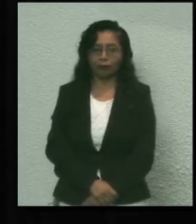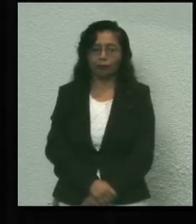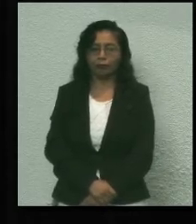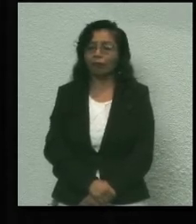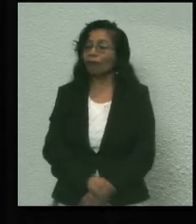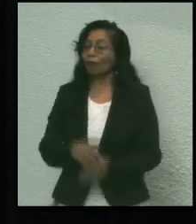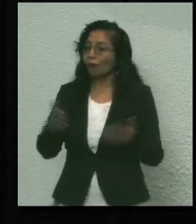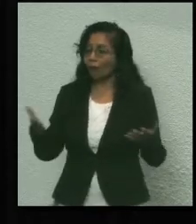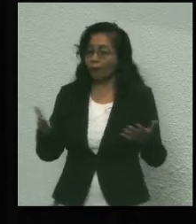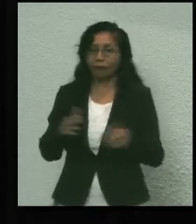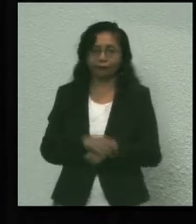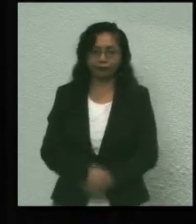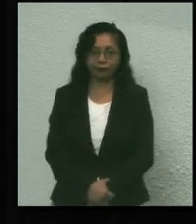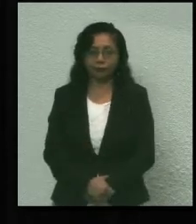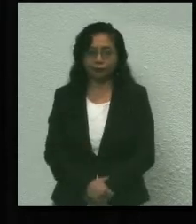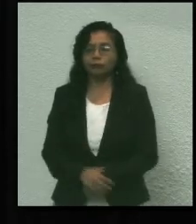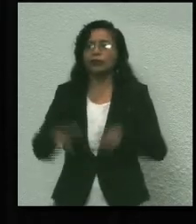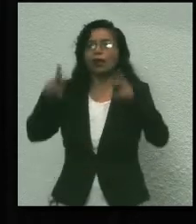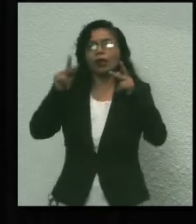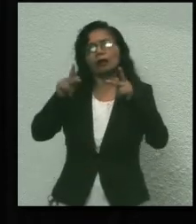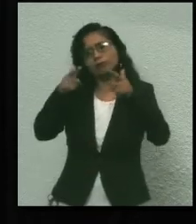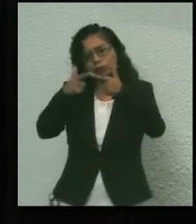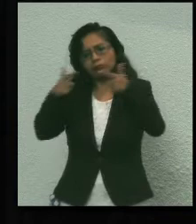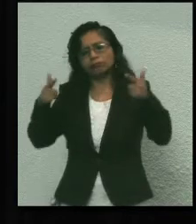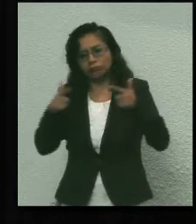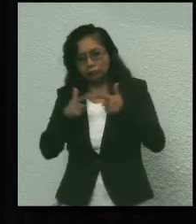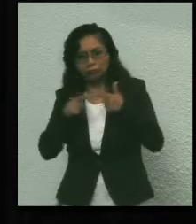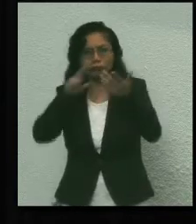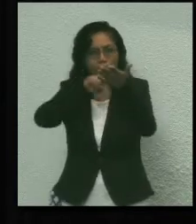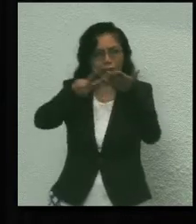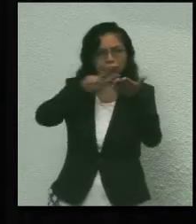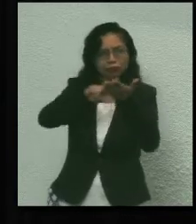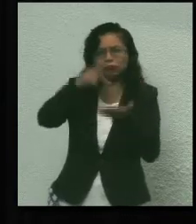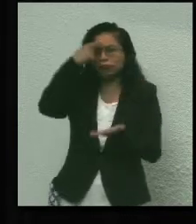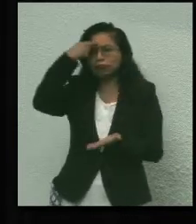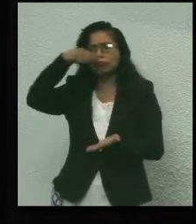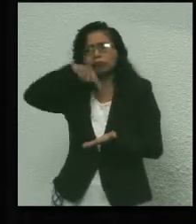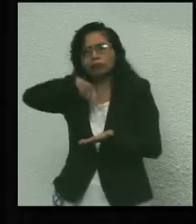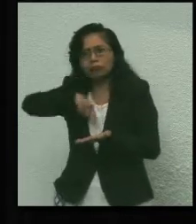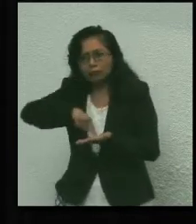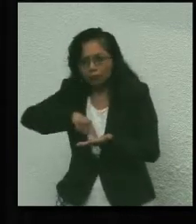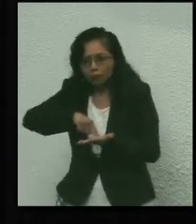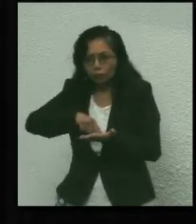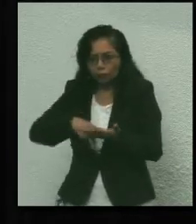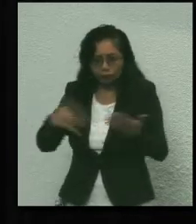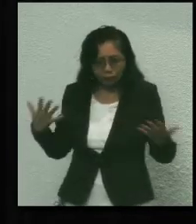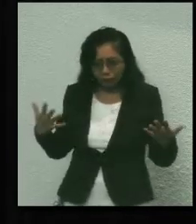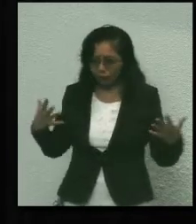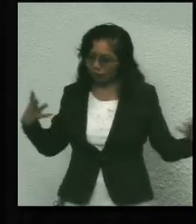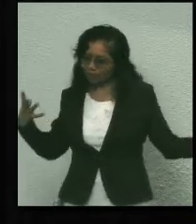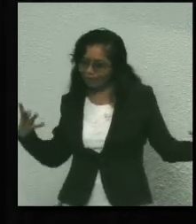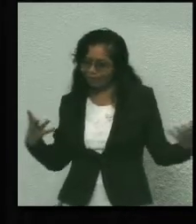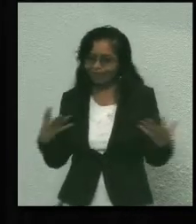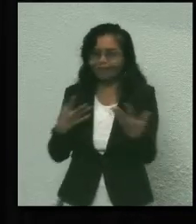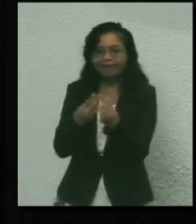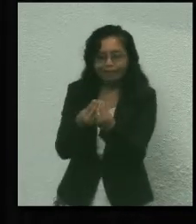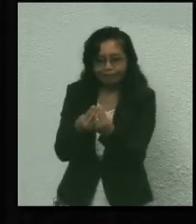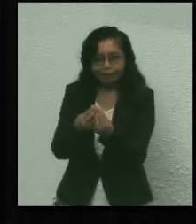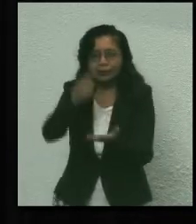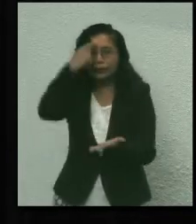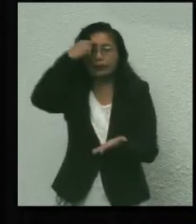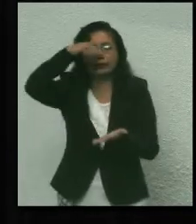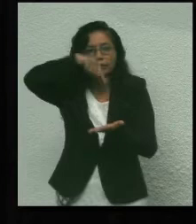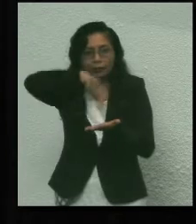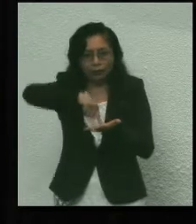En el Partido Verde creemos en la suma de voluntades. Creemos en